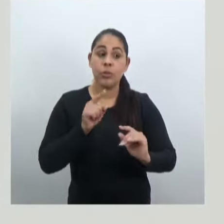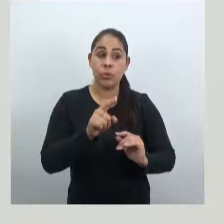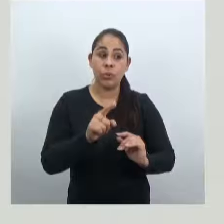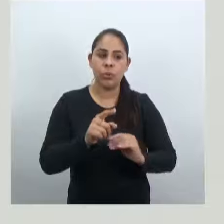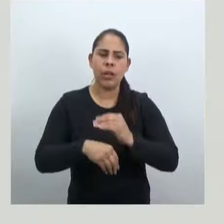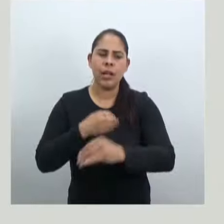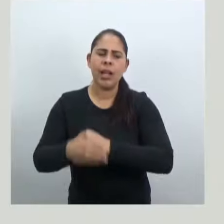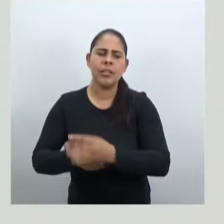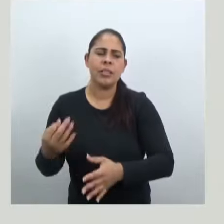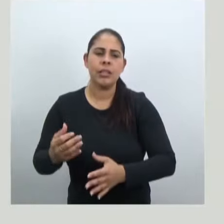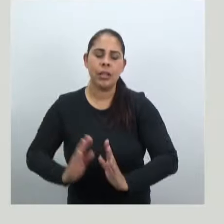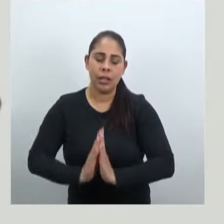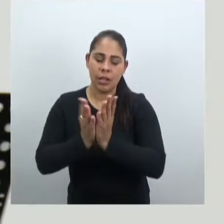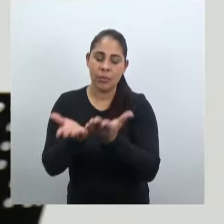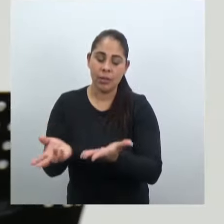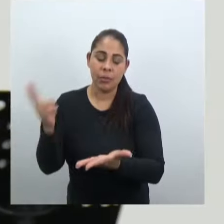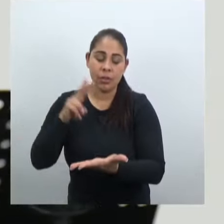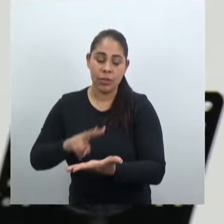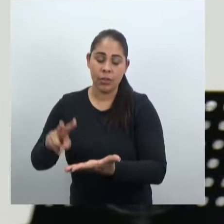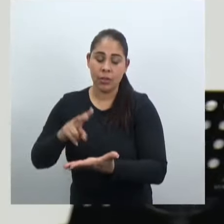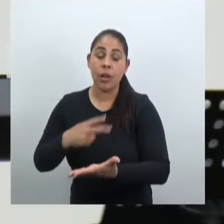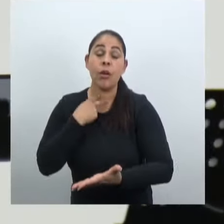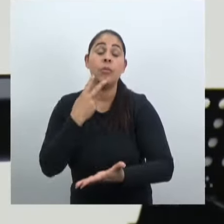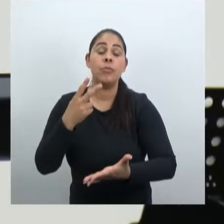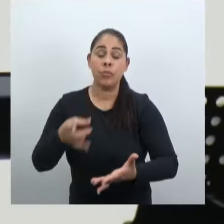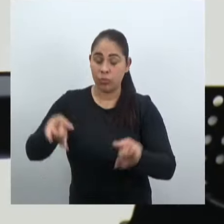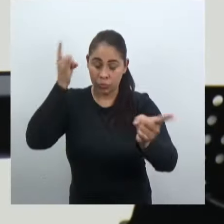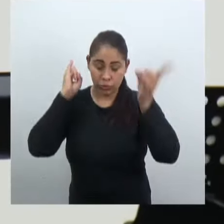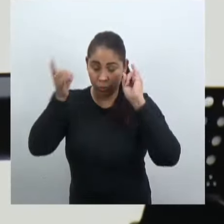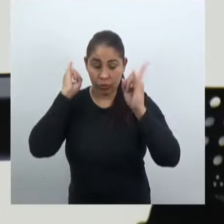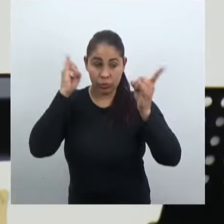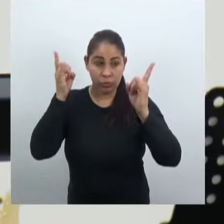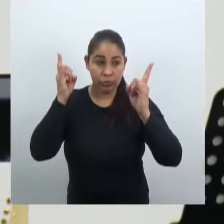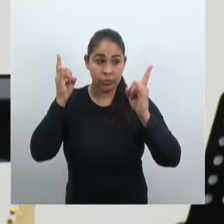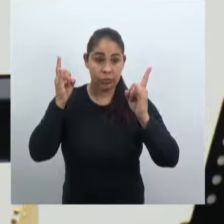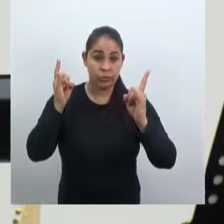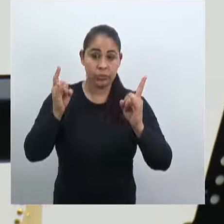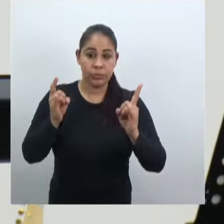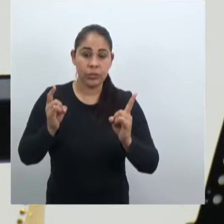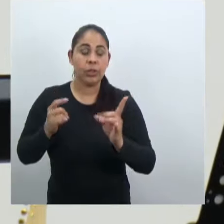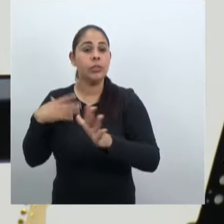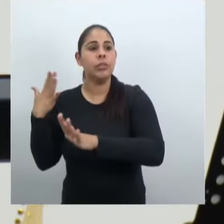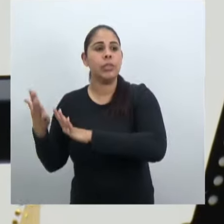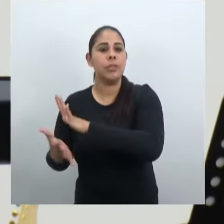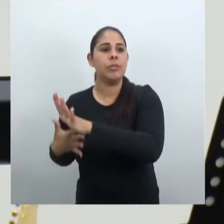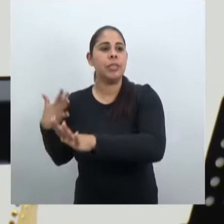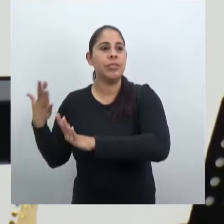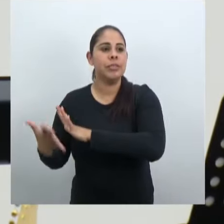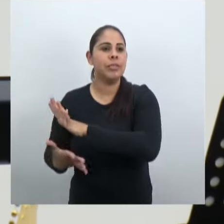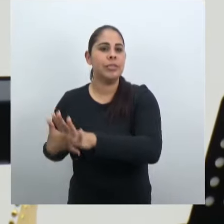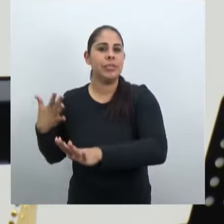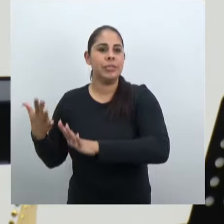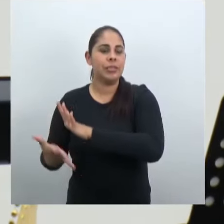alta. Leer la Biblia, ¿quién de vosotros ha leído la Biblia y de repente algo que has leído